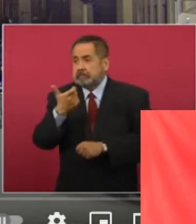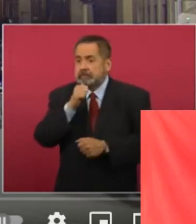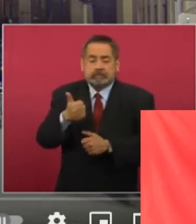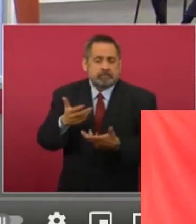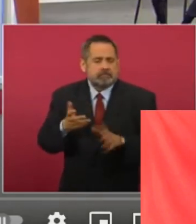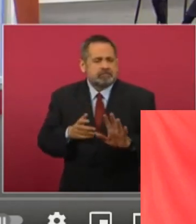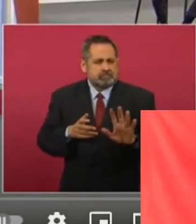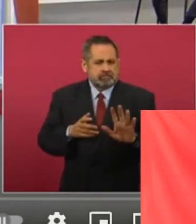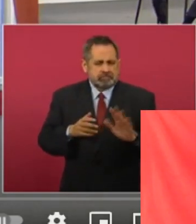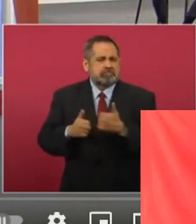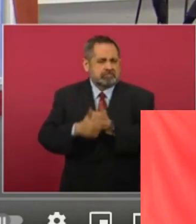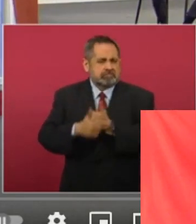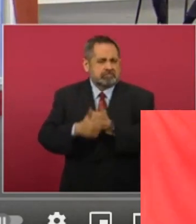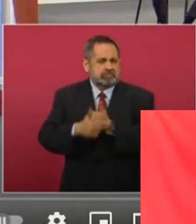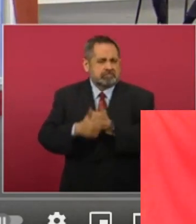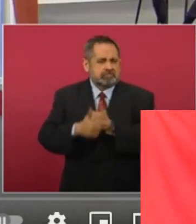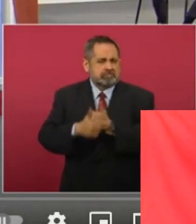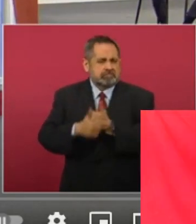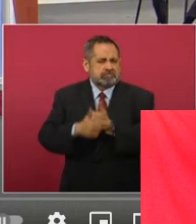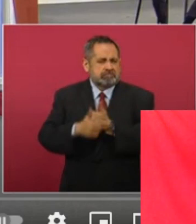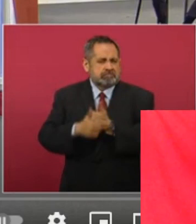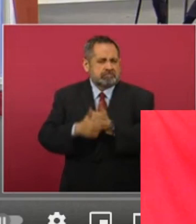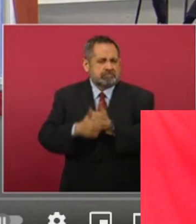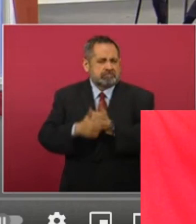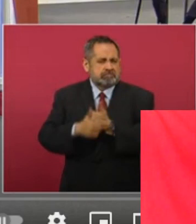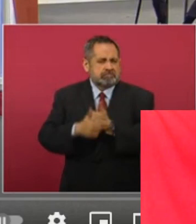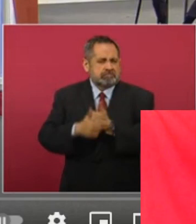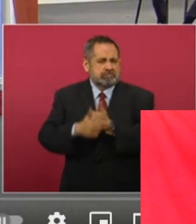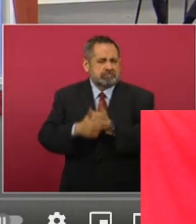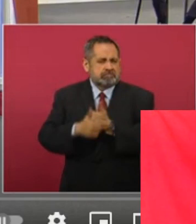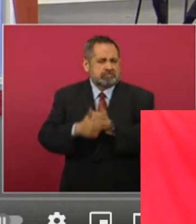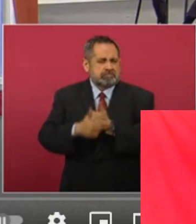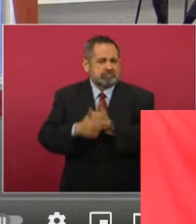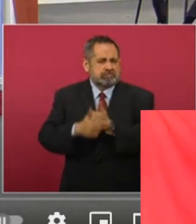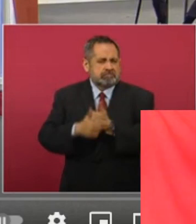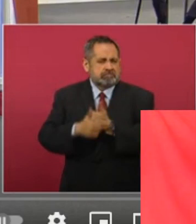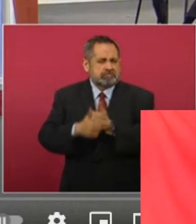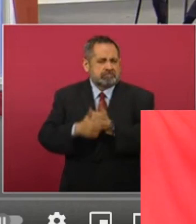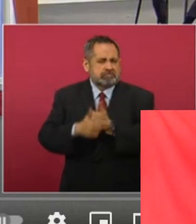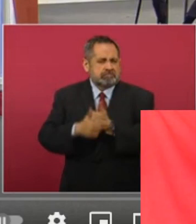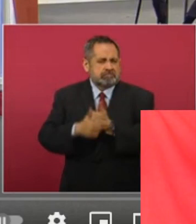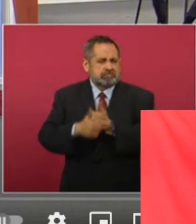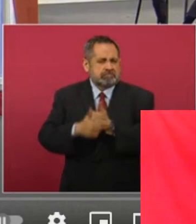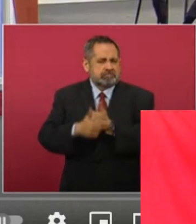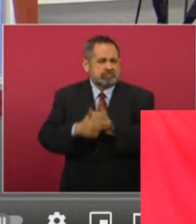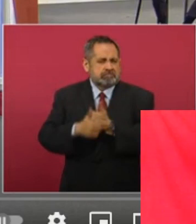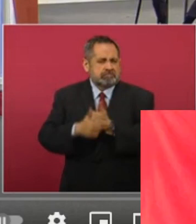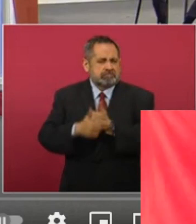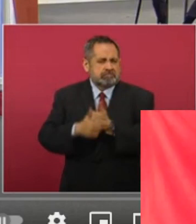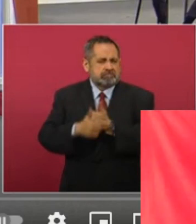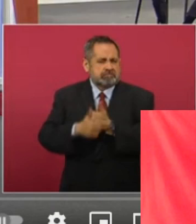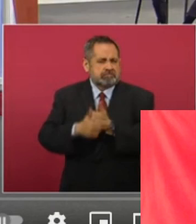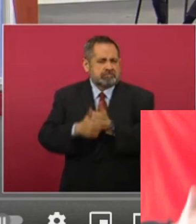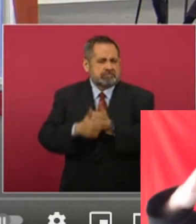salario mínimo. ¿Ya vieron cómo le respondió el presidente a la periodista? La periodista, ¡ay! ¡Todo el salario mínimo no sirvió!